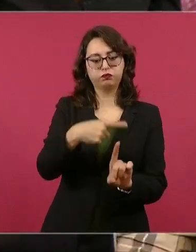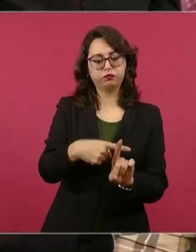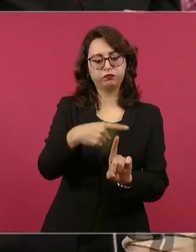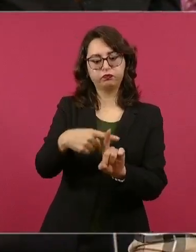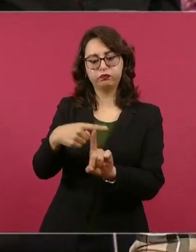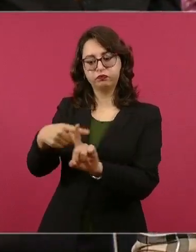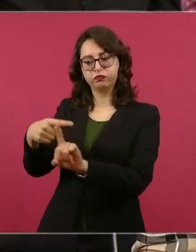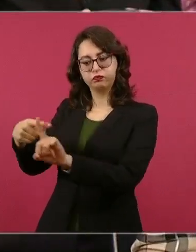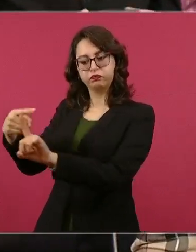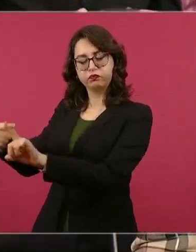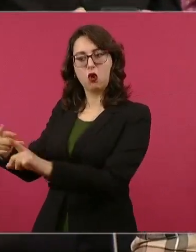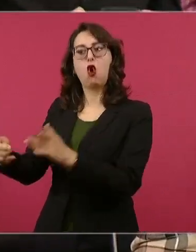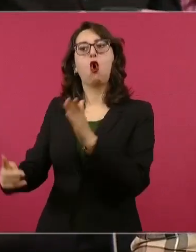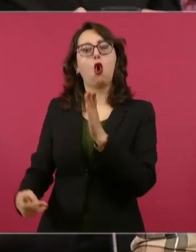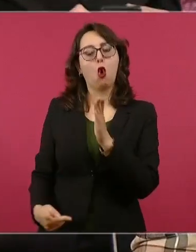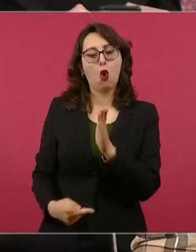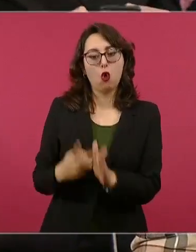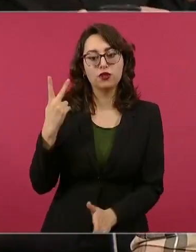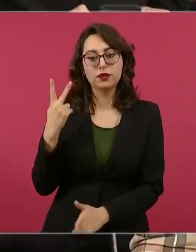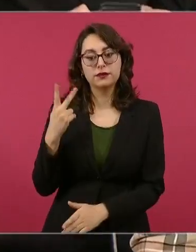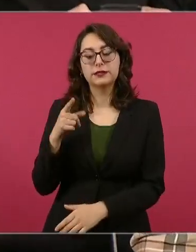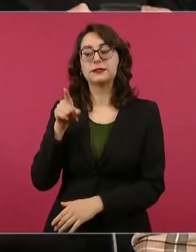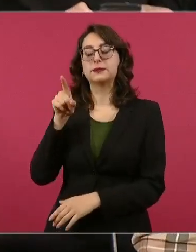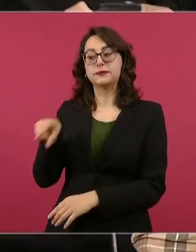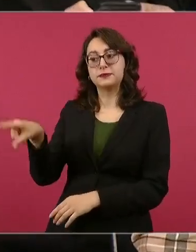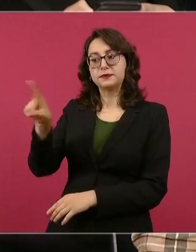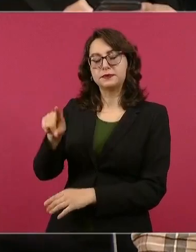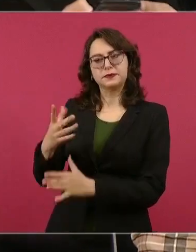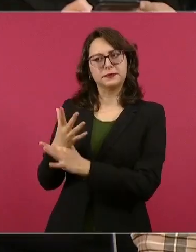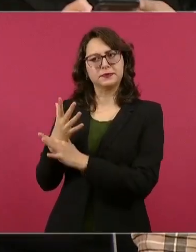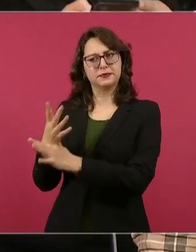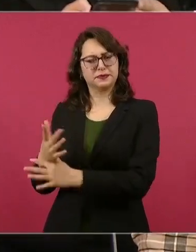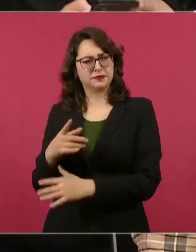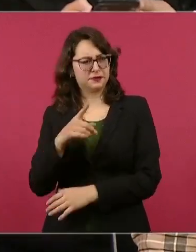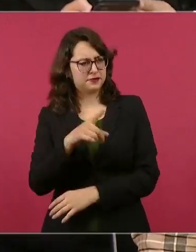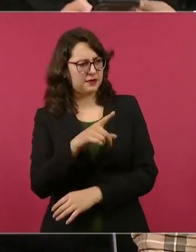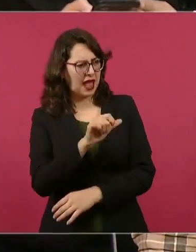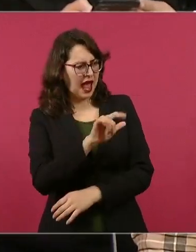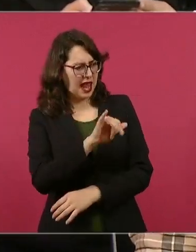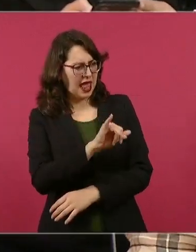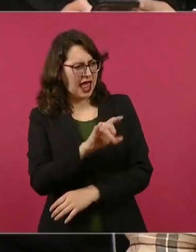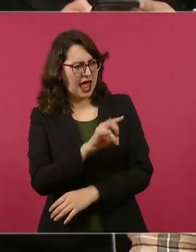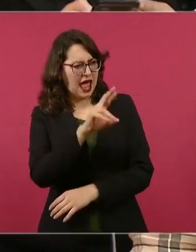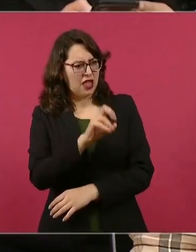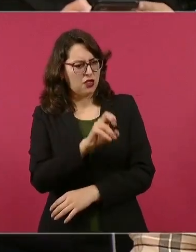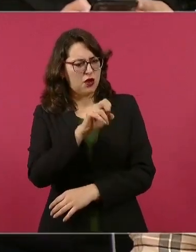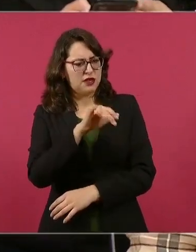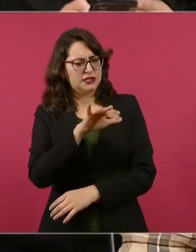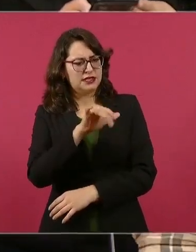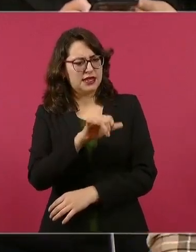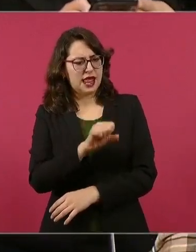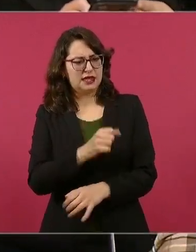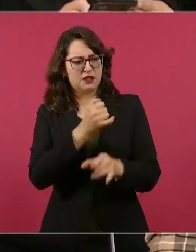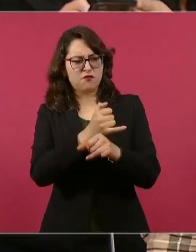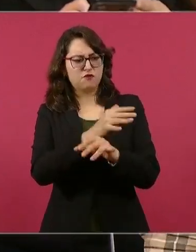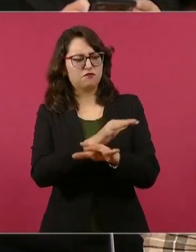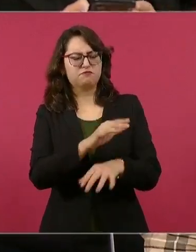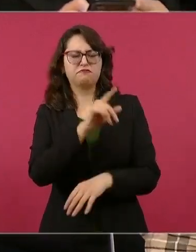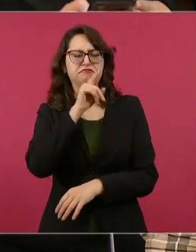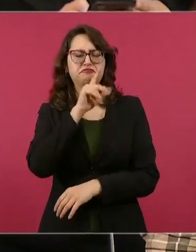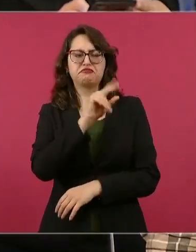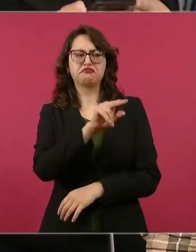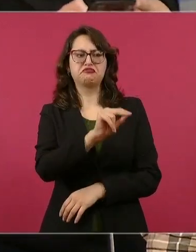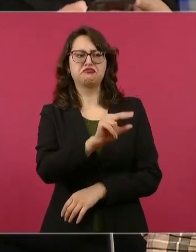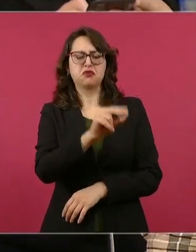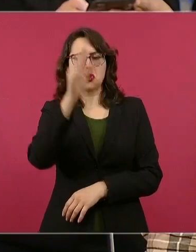subsecretario Alejandro Encinas, porque dicen que no refleja su realidad. Además, señalan que tanto usted como Encinas no los han